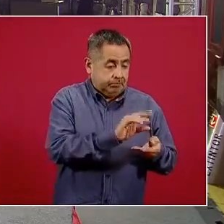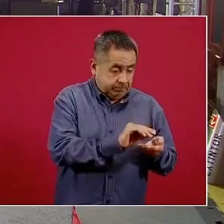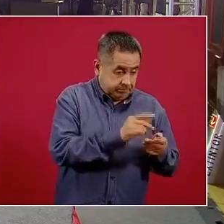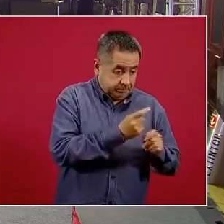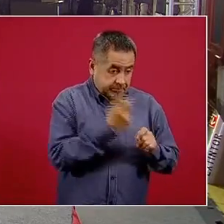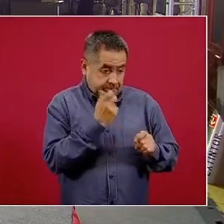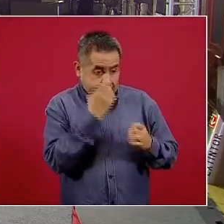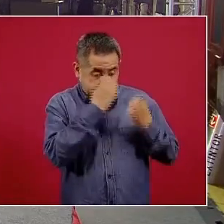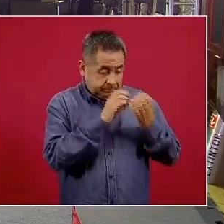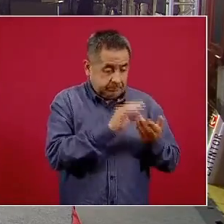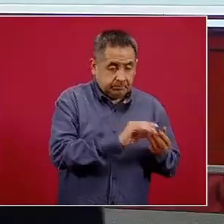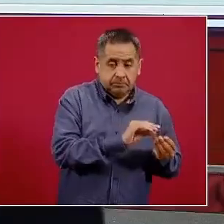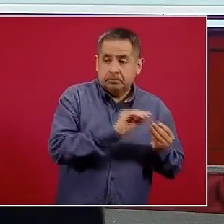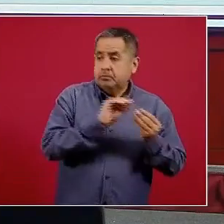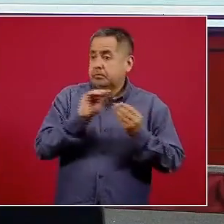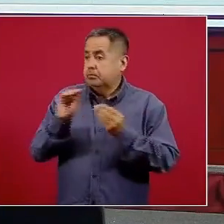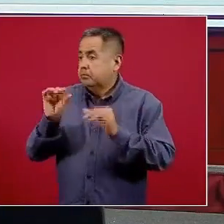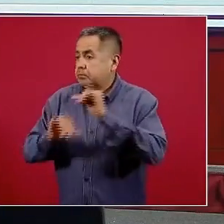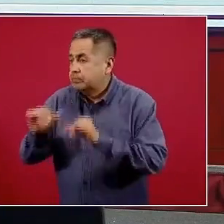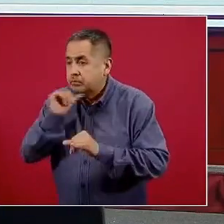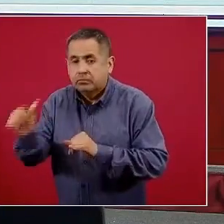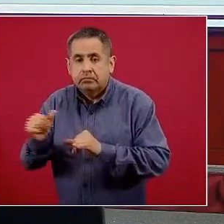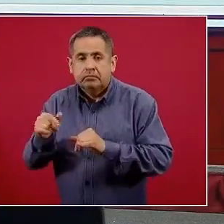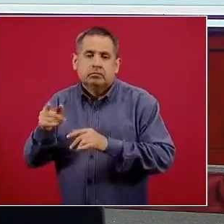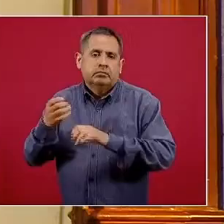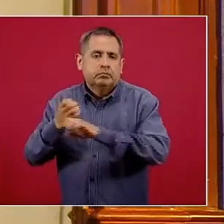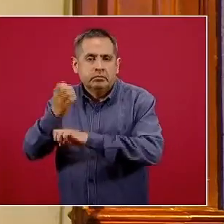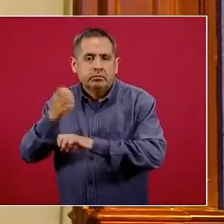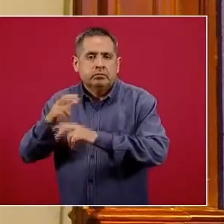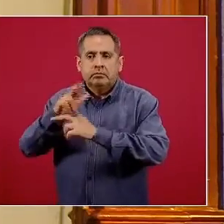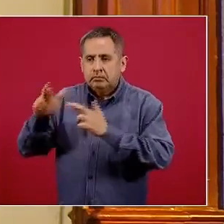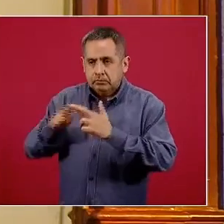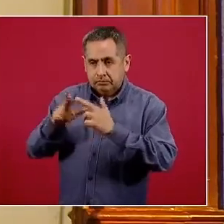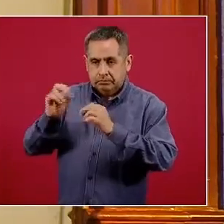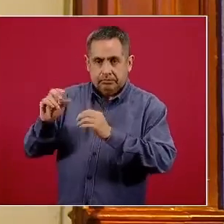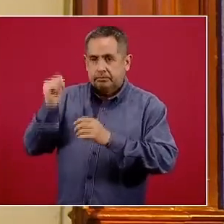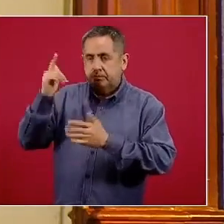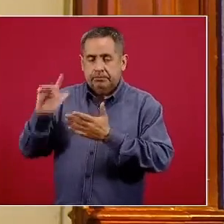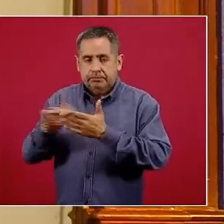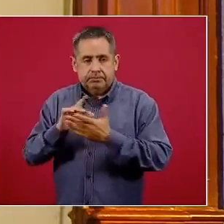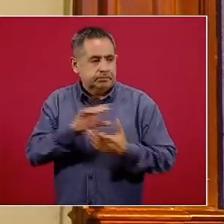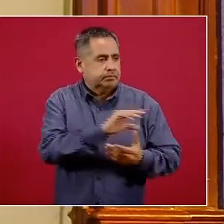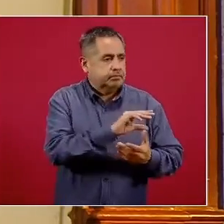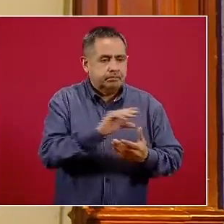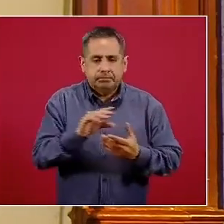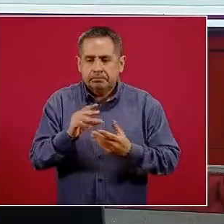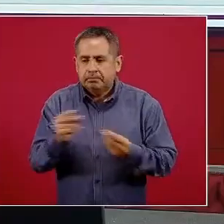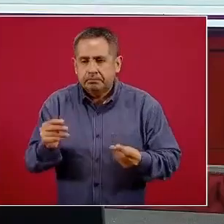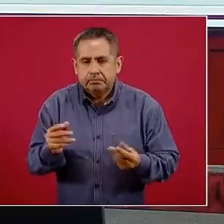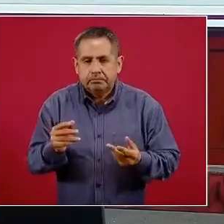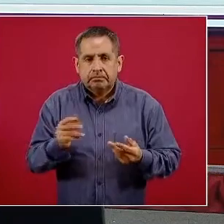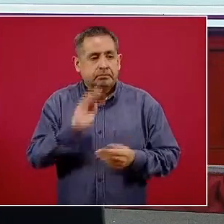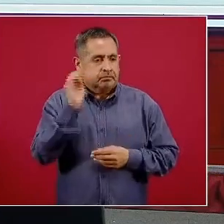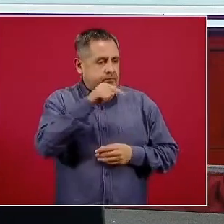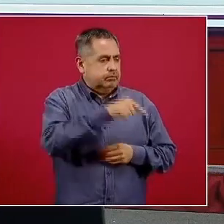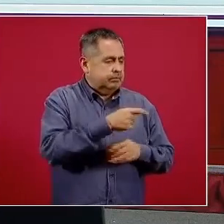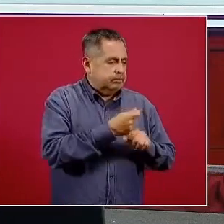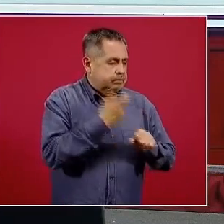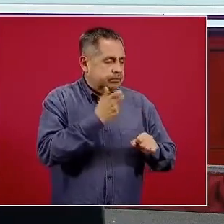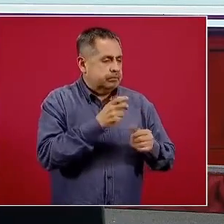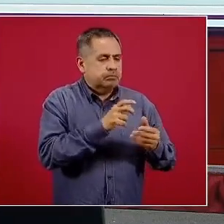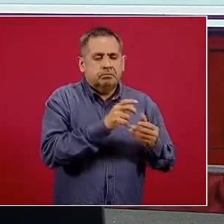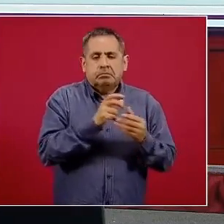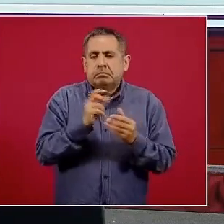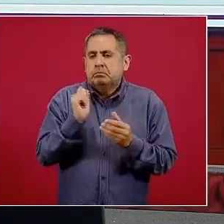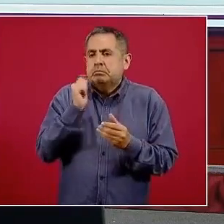laboratorio estatal, regional o de apoyo a la vigilancia epidemiológica, que se haya tomado en la unidad, pero que por